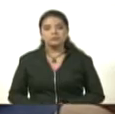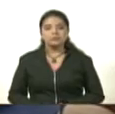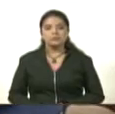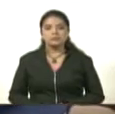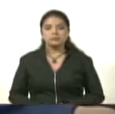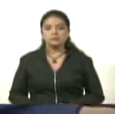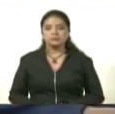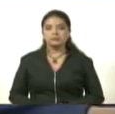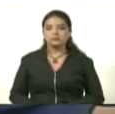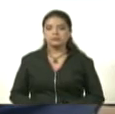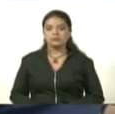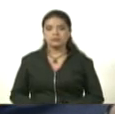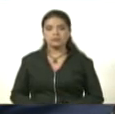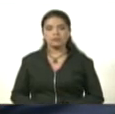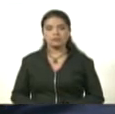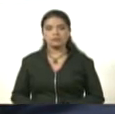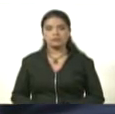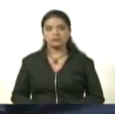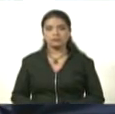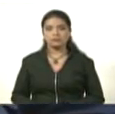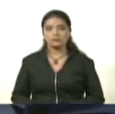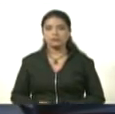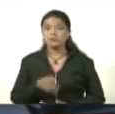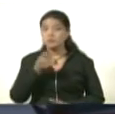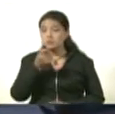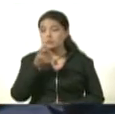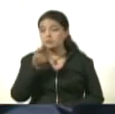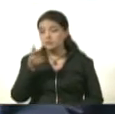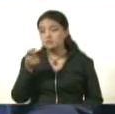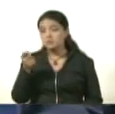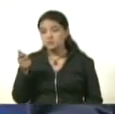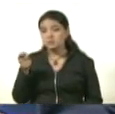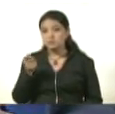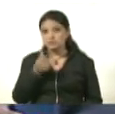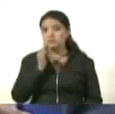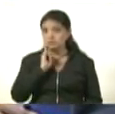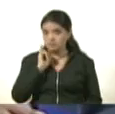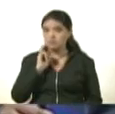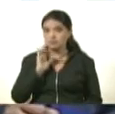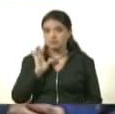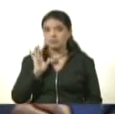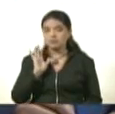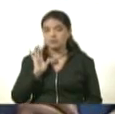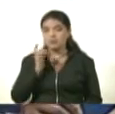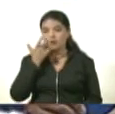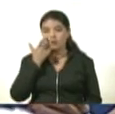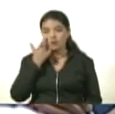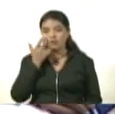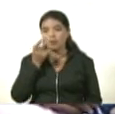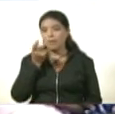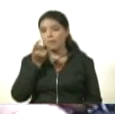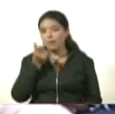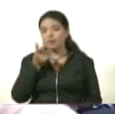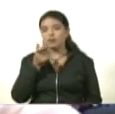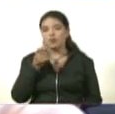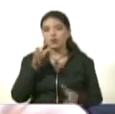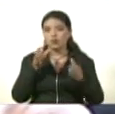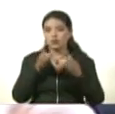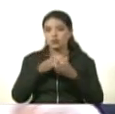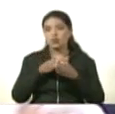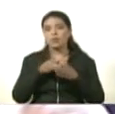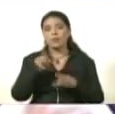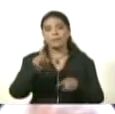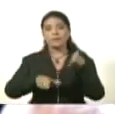presentando en pocos sectores de la población venezolana, ¿no? Y el día de